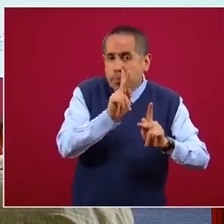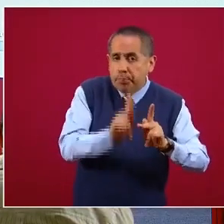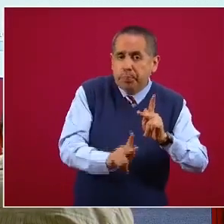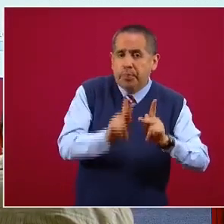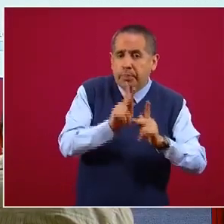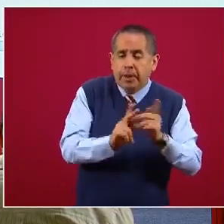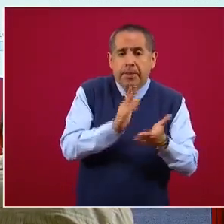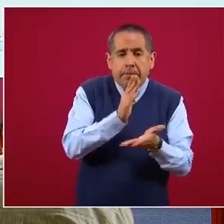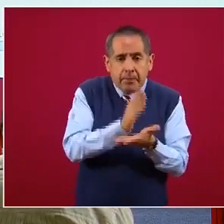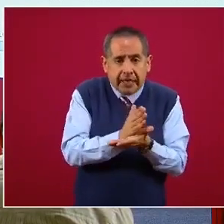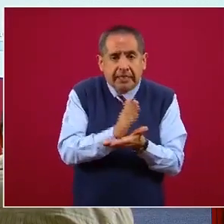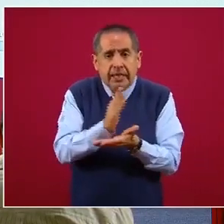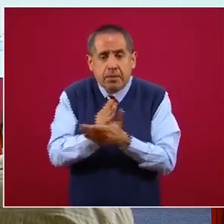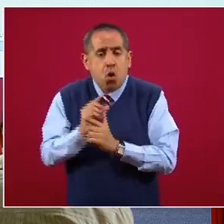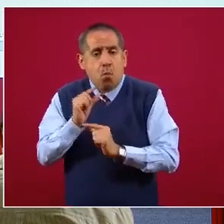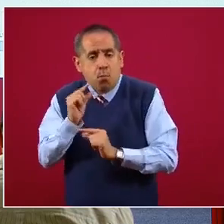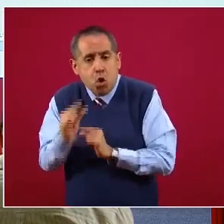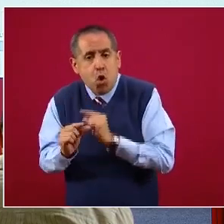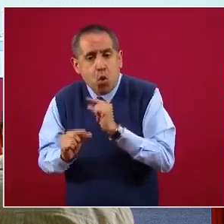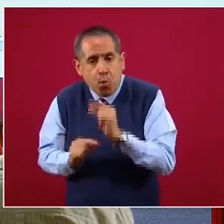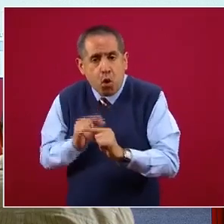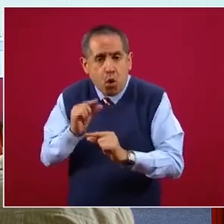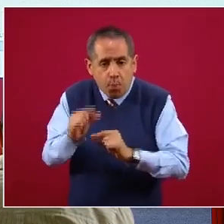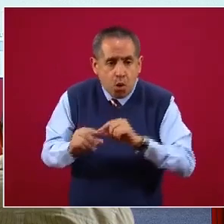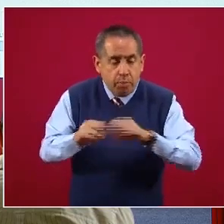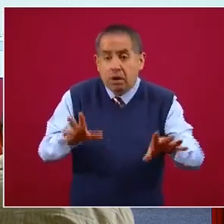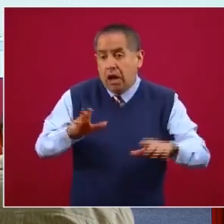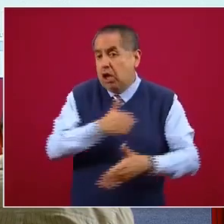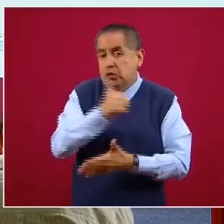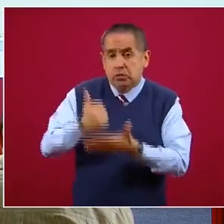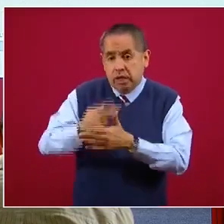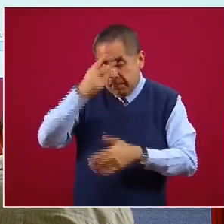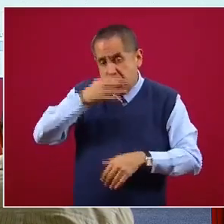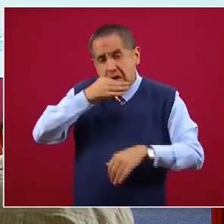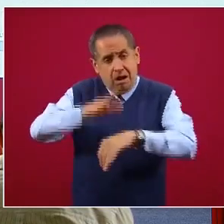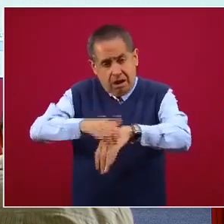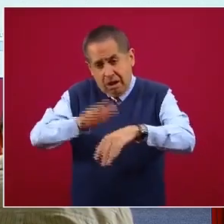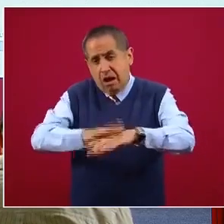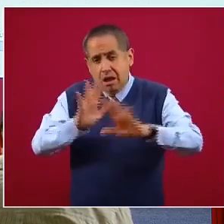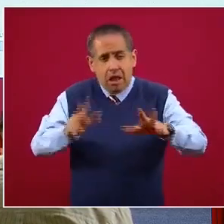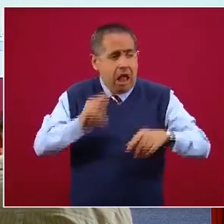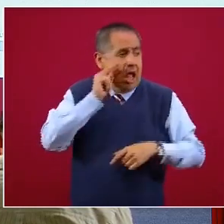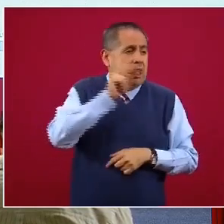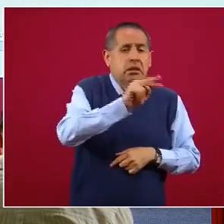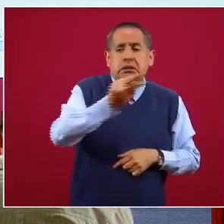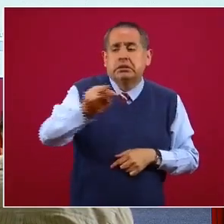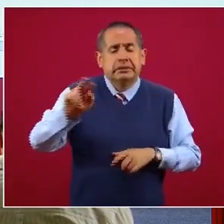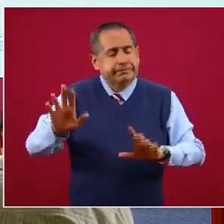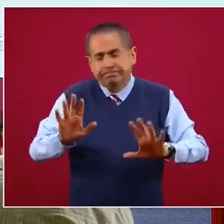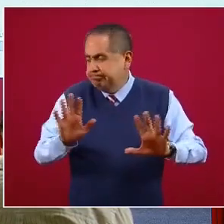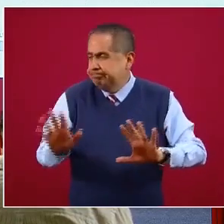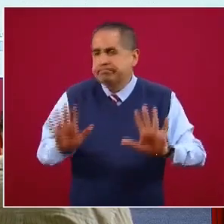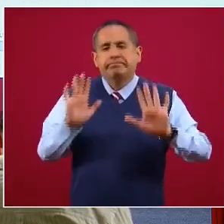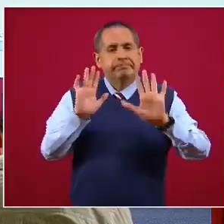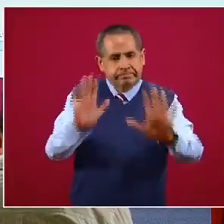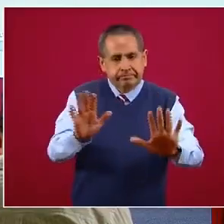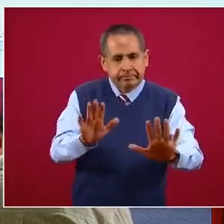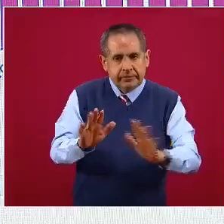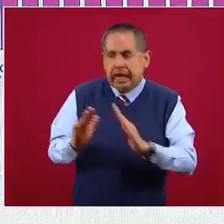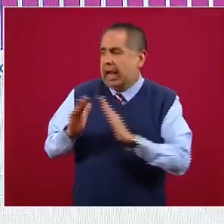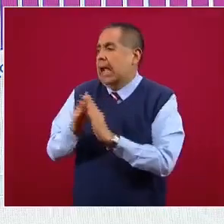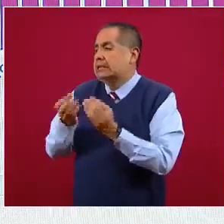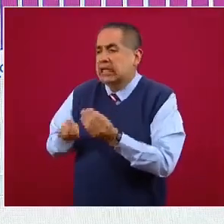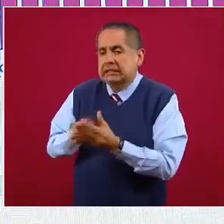Las autoridades de la Ciudad de México han sido extremadamente claras en identificar cuál es el proceso de